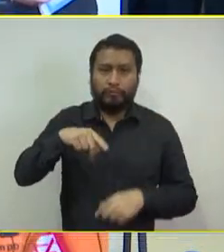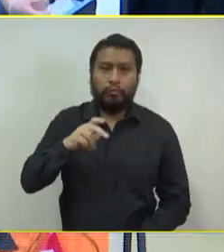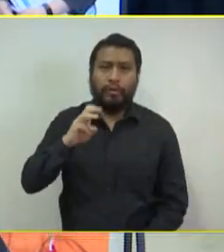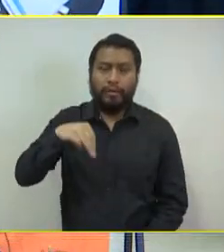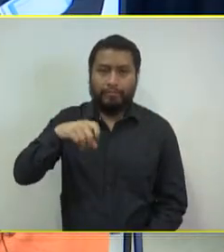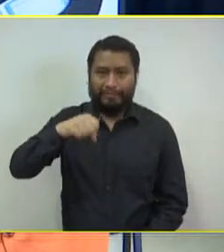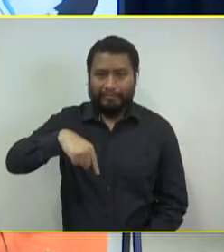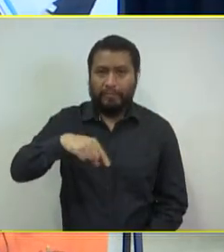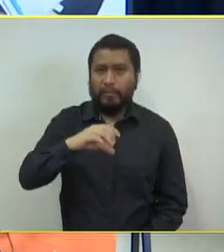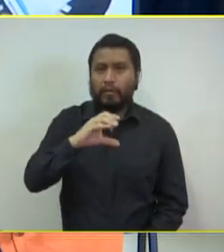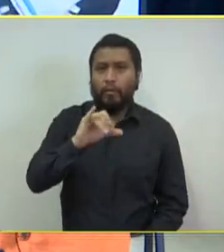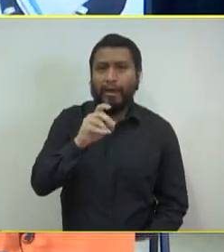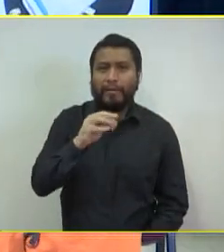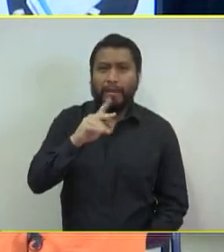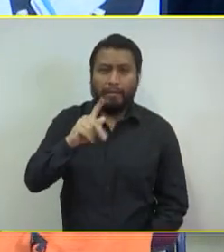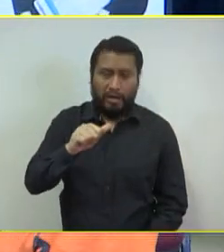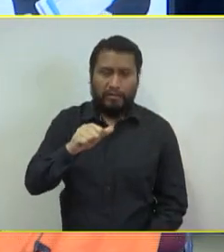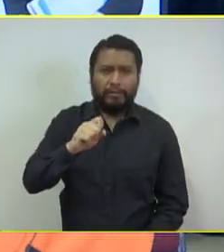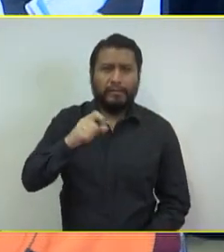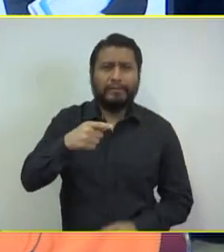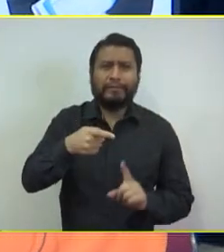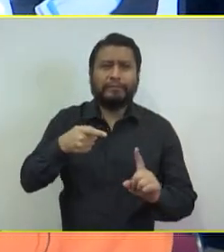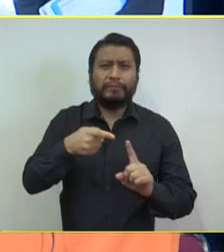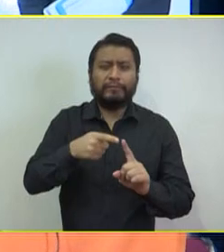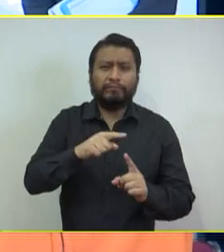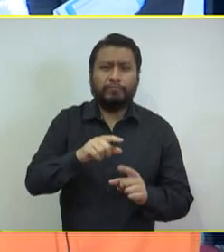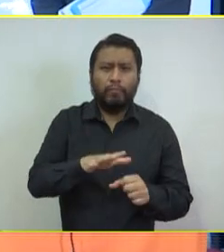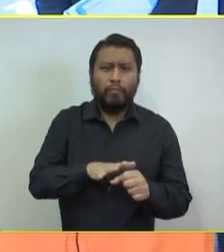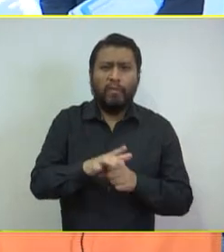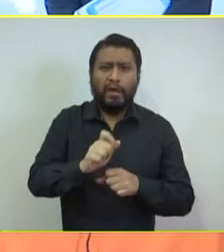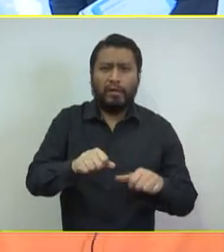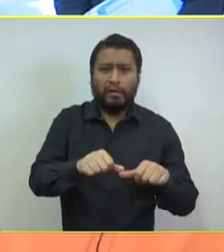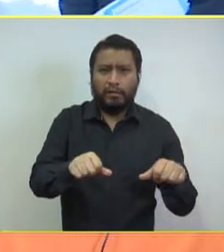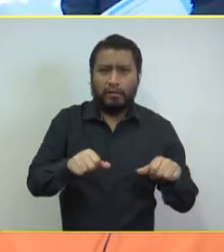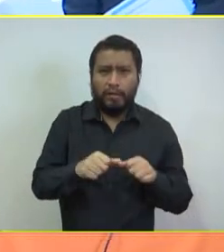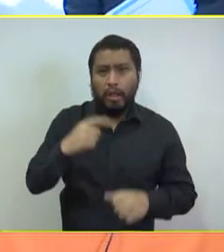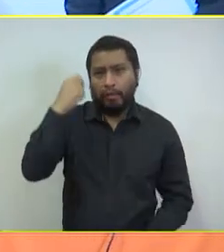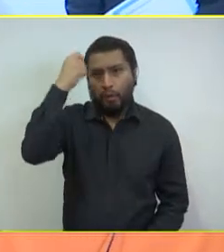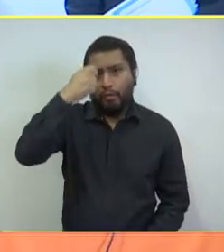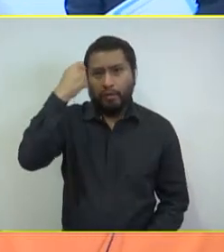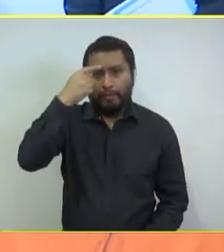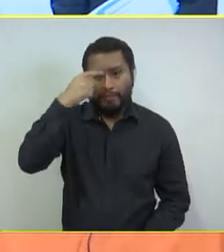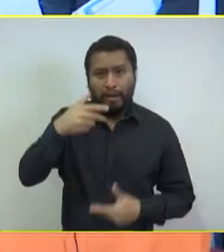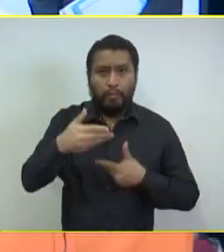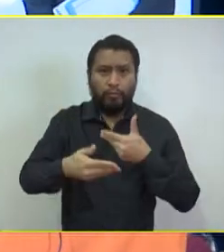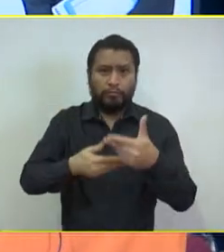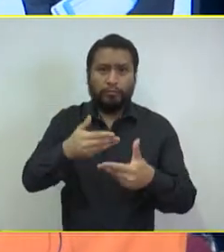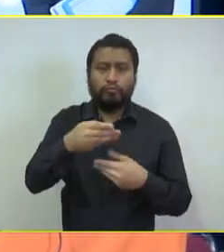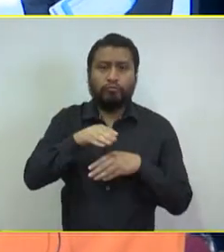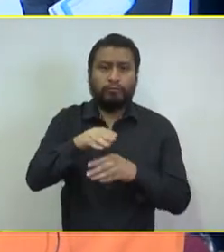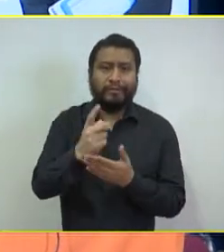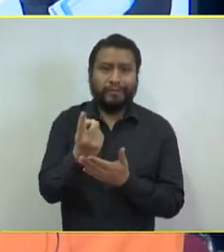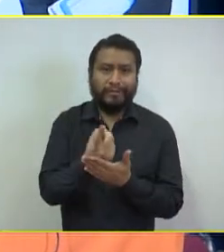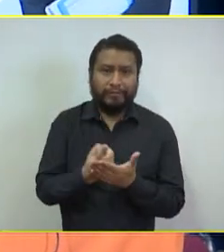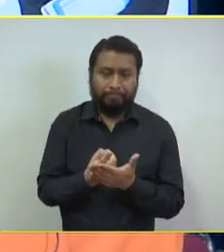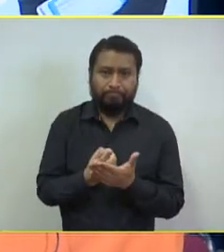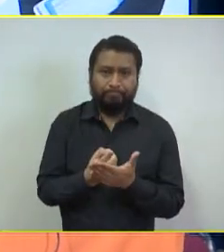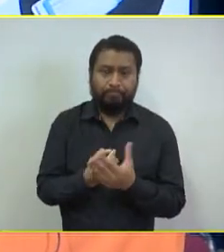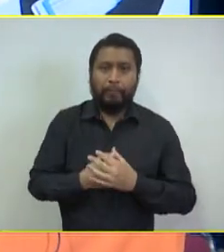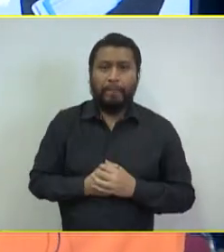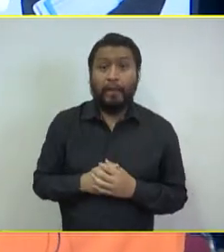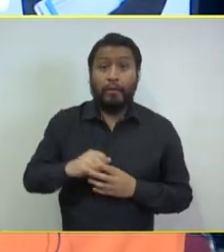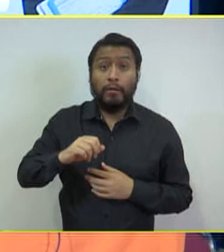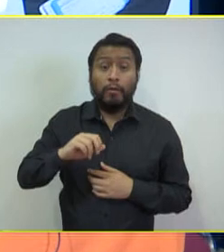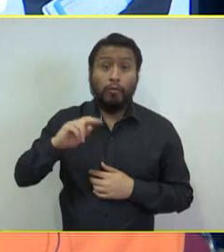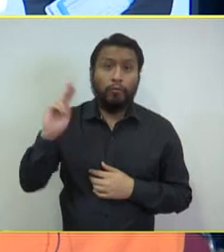Cuajimalpa, específicamente en el Departamento de Teoría y Procesos del Diseño. Y a nombre de toda la